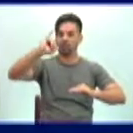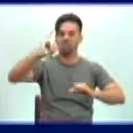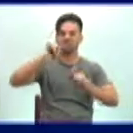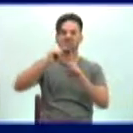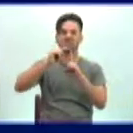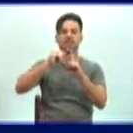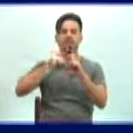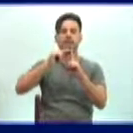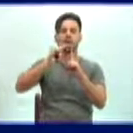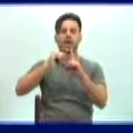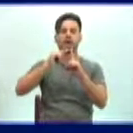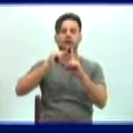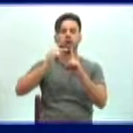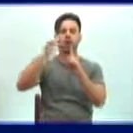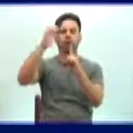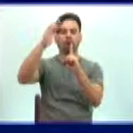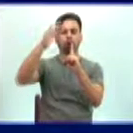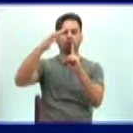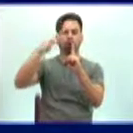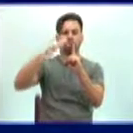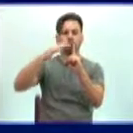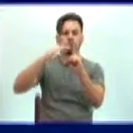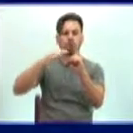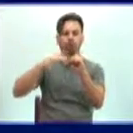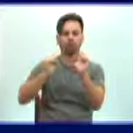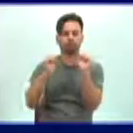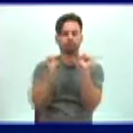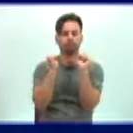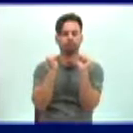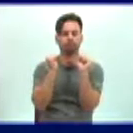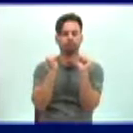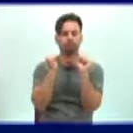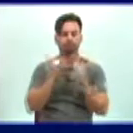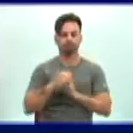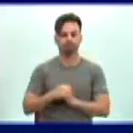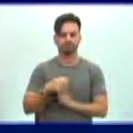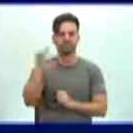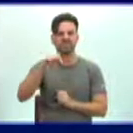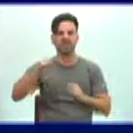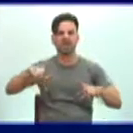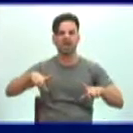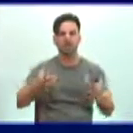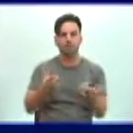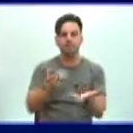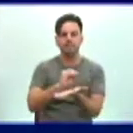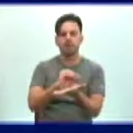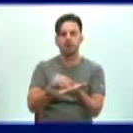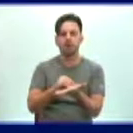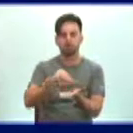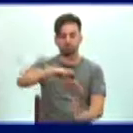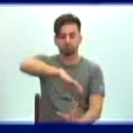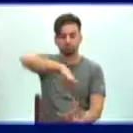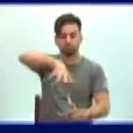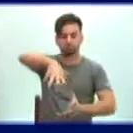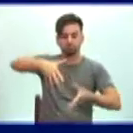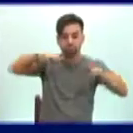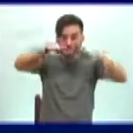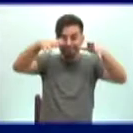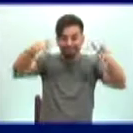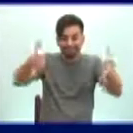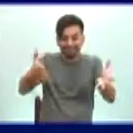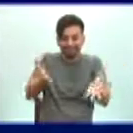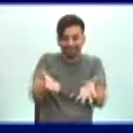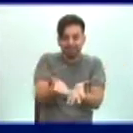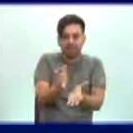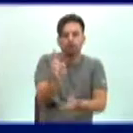insistir, que esto se cumple únicamente en la troposfera, esa primera capa de la atmósfera donde se desarrolla la vida. Pues